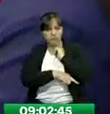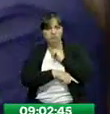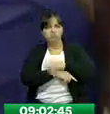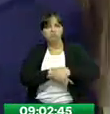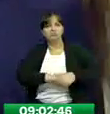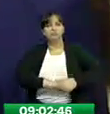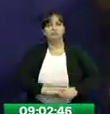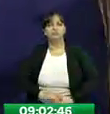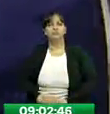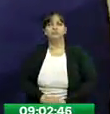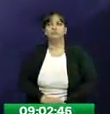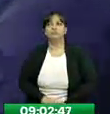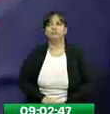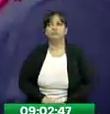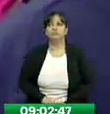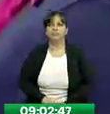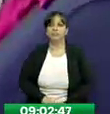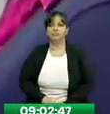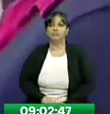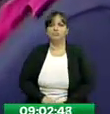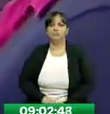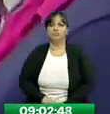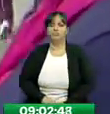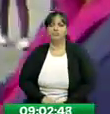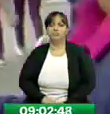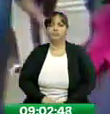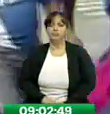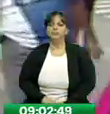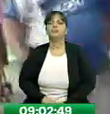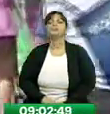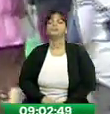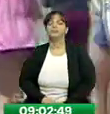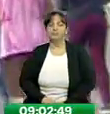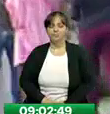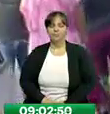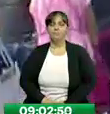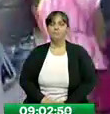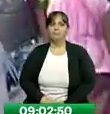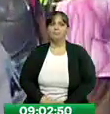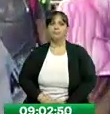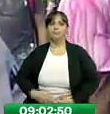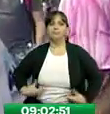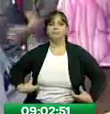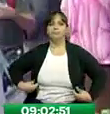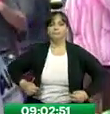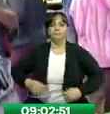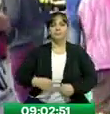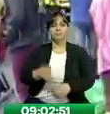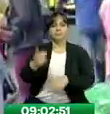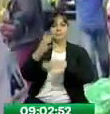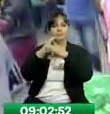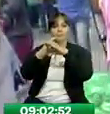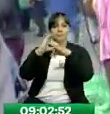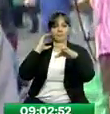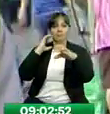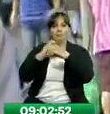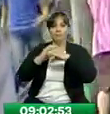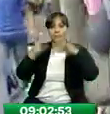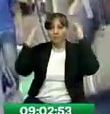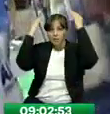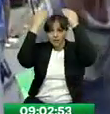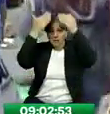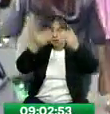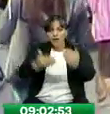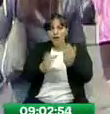estos adhesivos por doquier bueno por supuesto que sí o sea el momento que un conductor transita